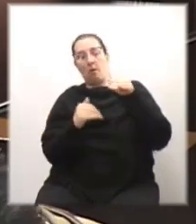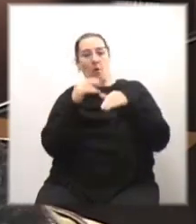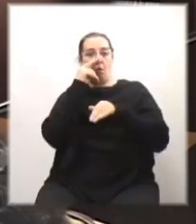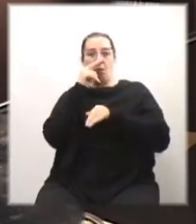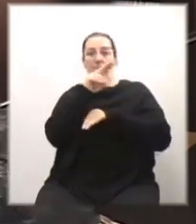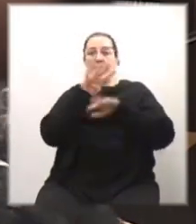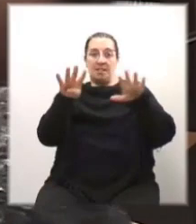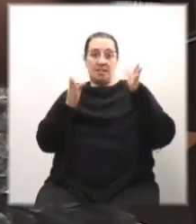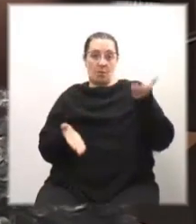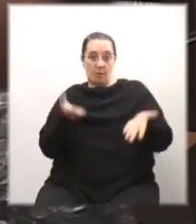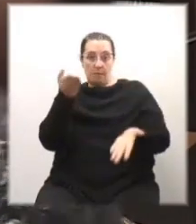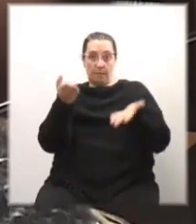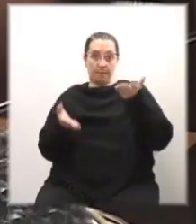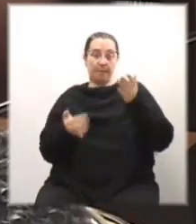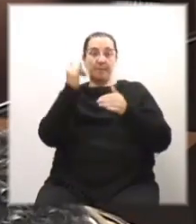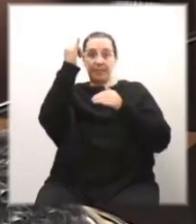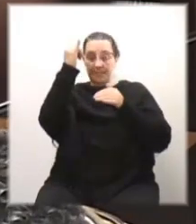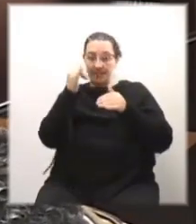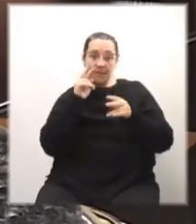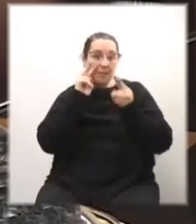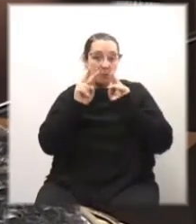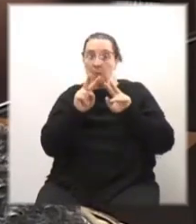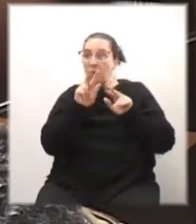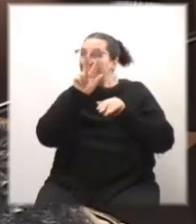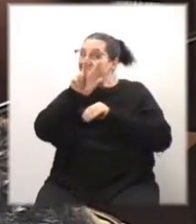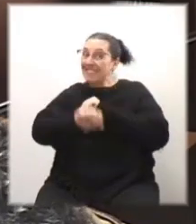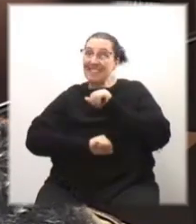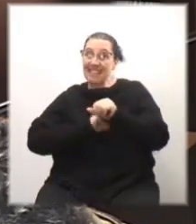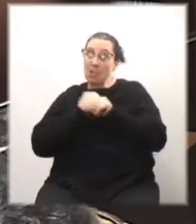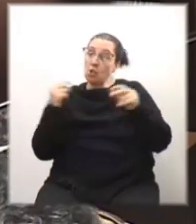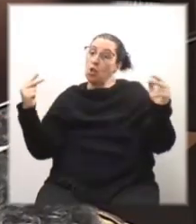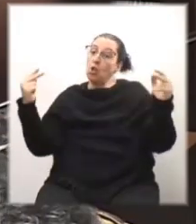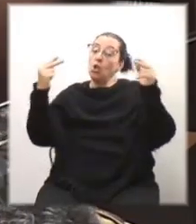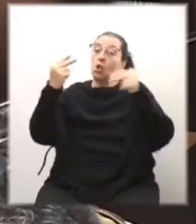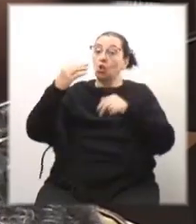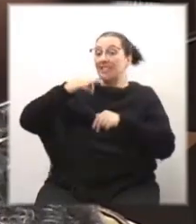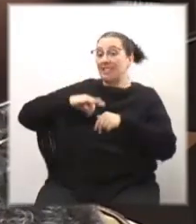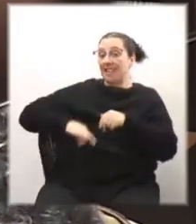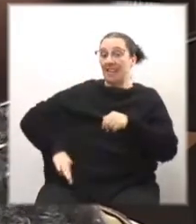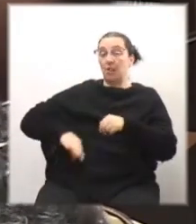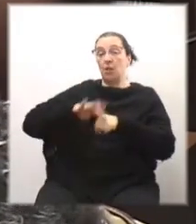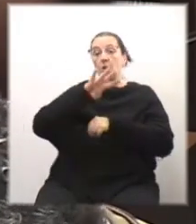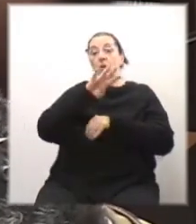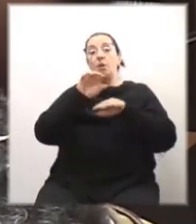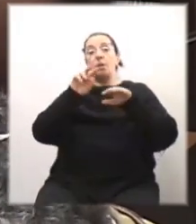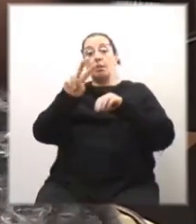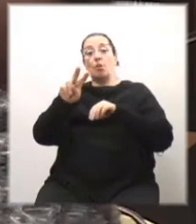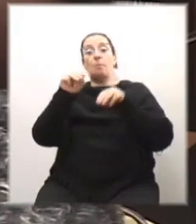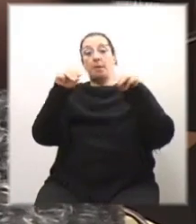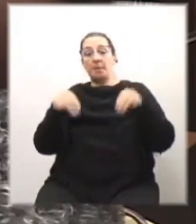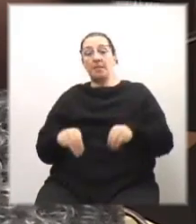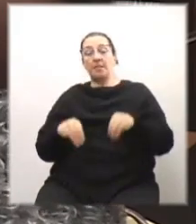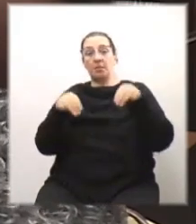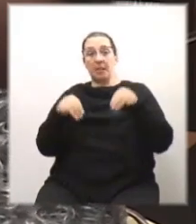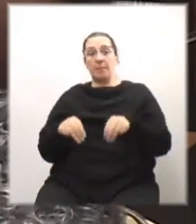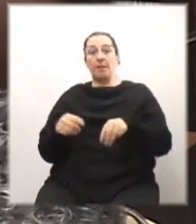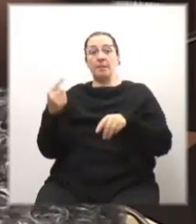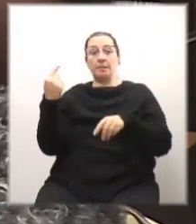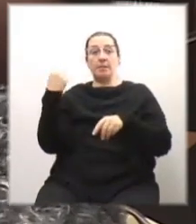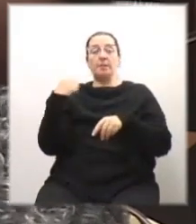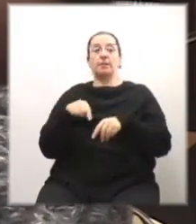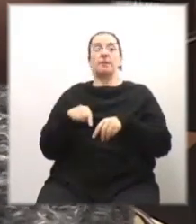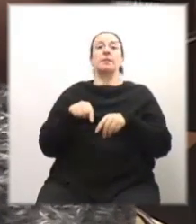si sumamos la disminución de los 3 años, el recorte de la masa salarial es de 42 millones de dólares.